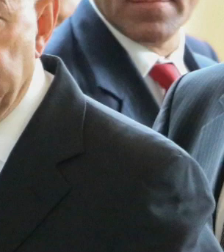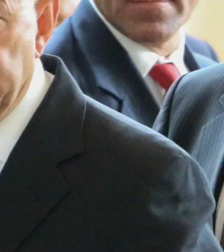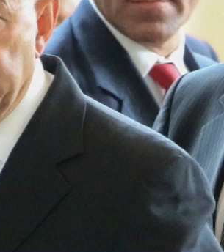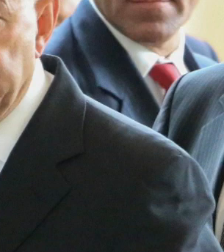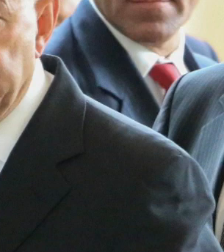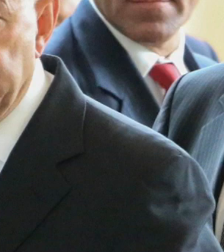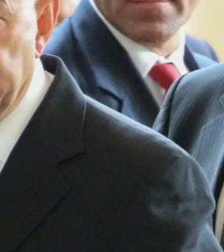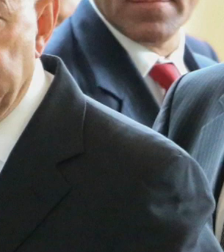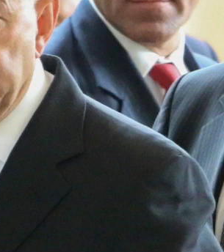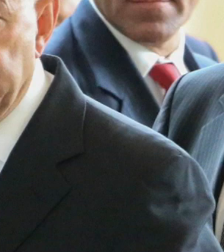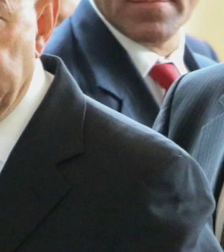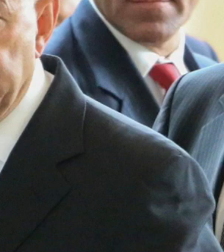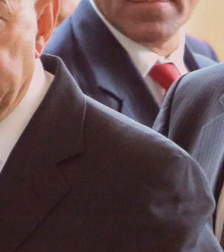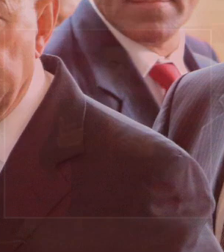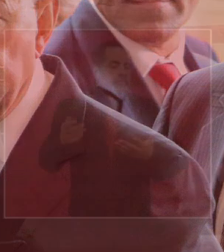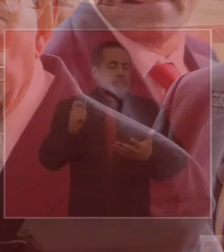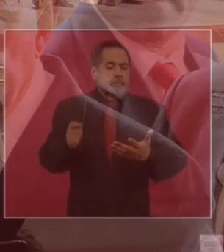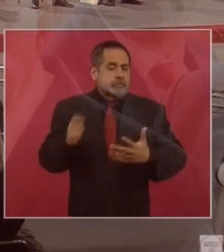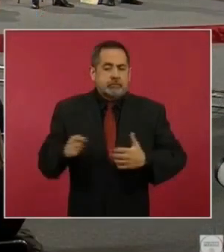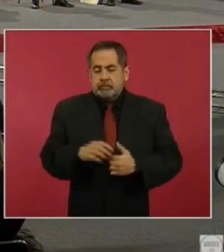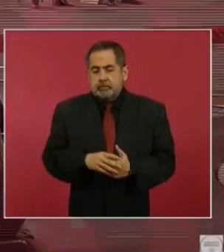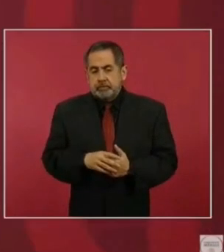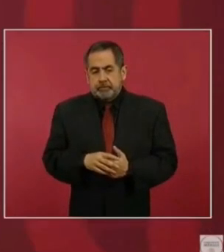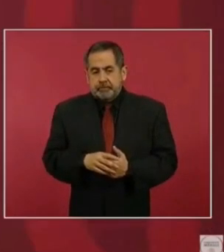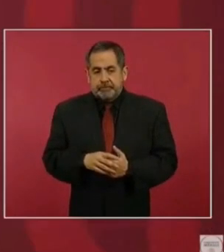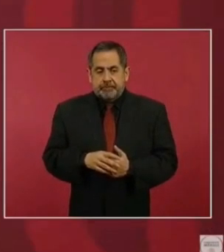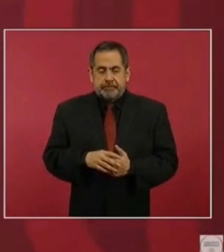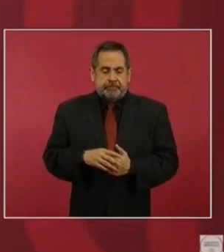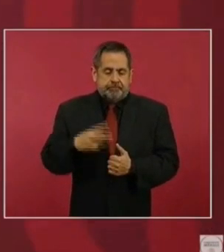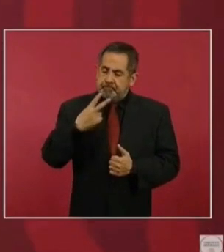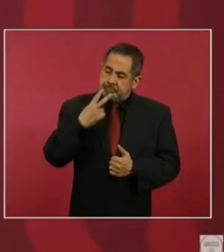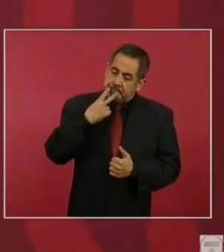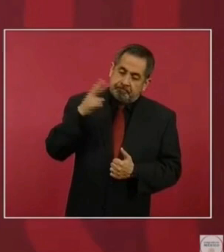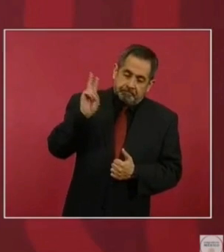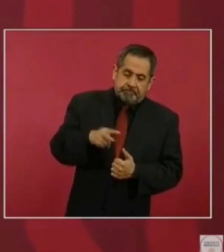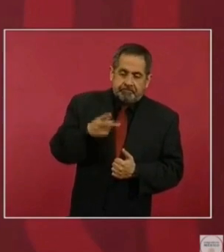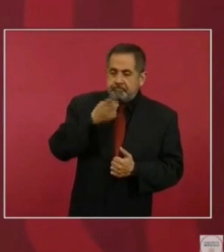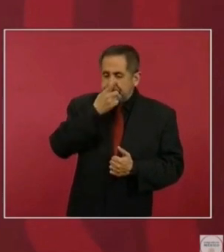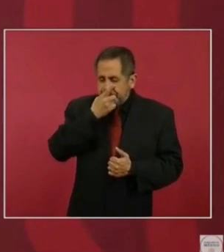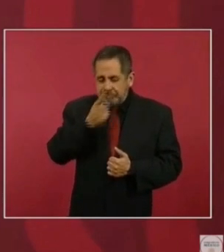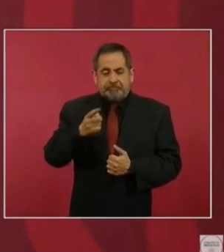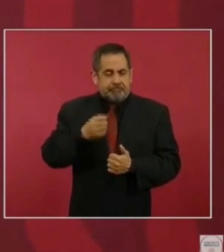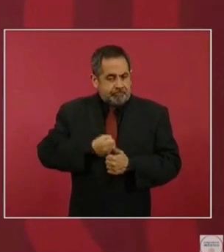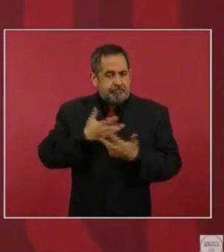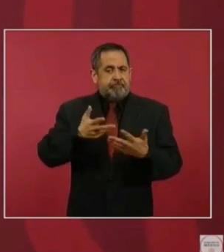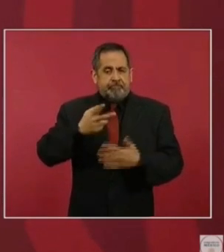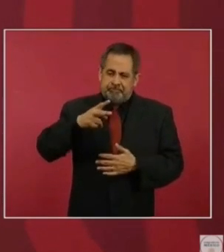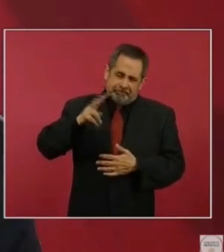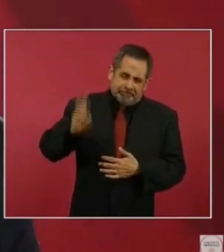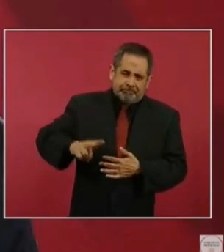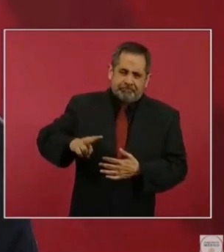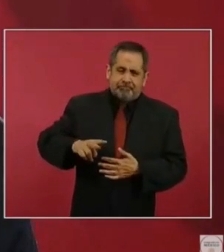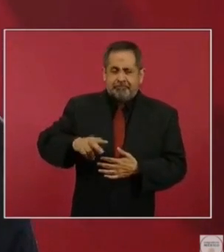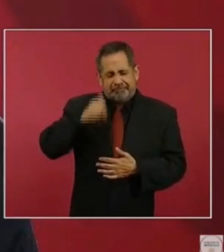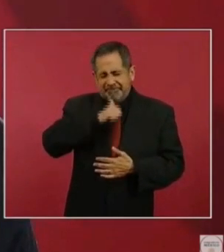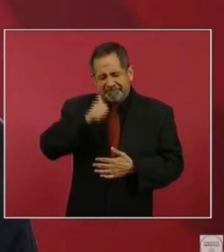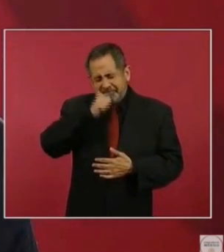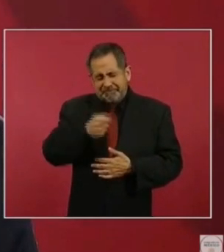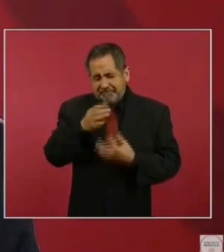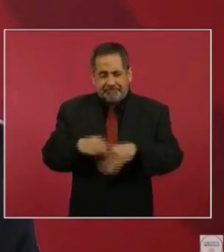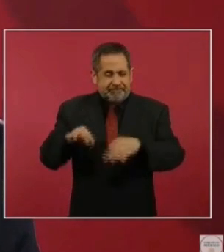él, que ha mostrado, ha evidenciado, ha exhibido los vínculos que ha tenido este señor con